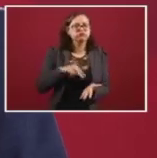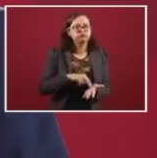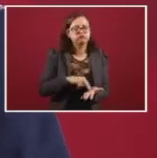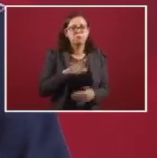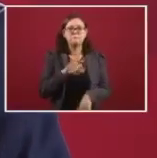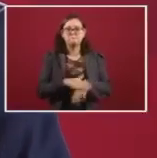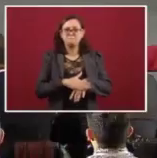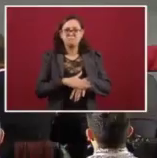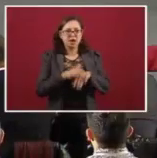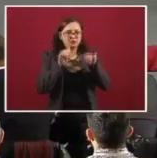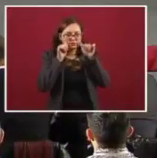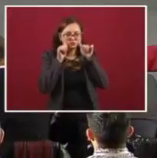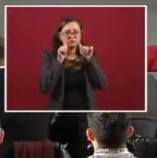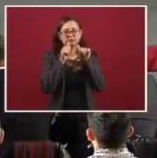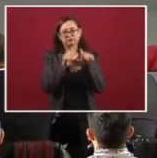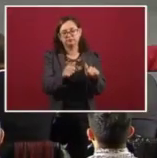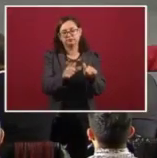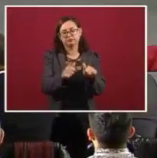Pero sí